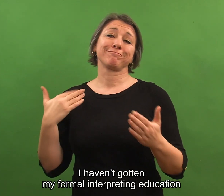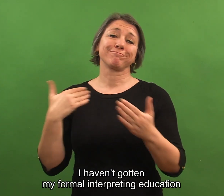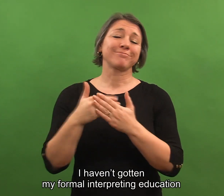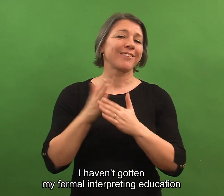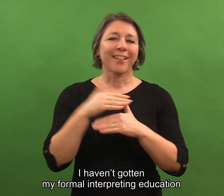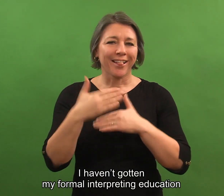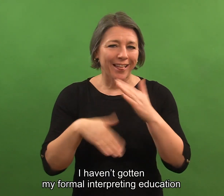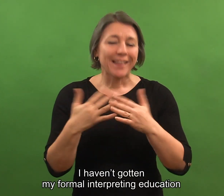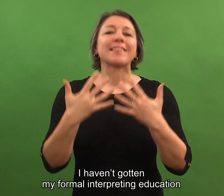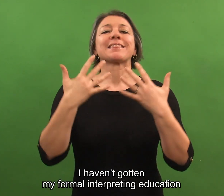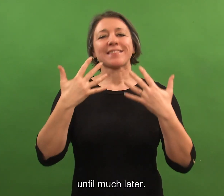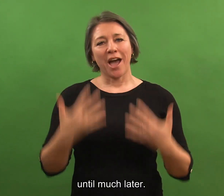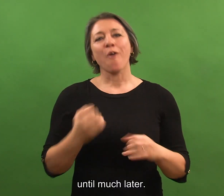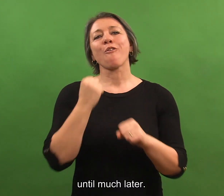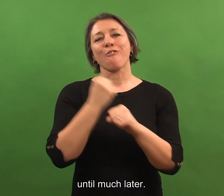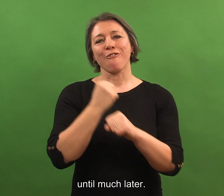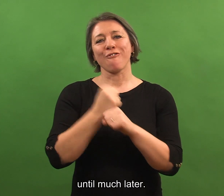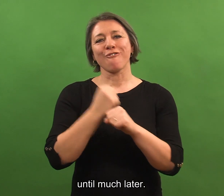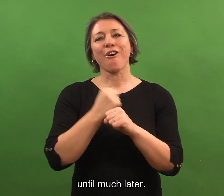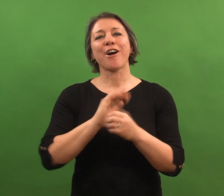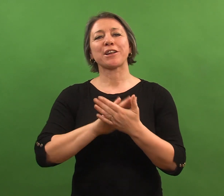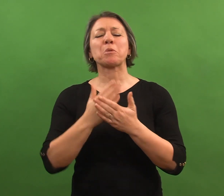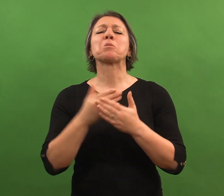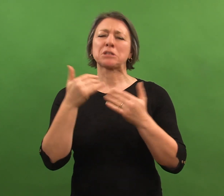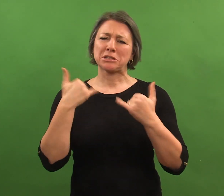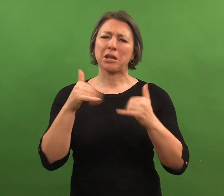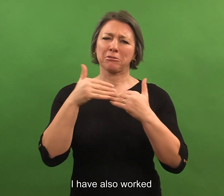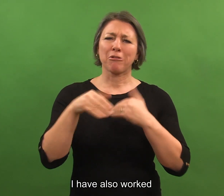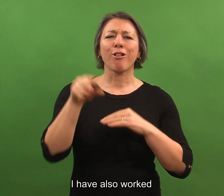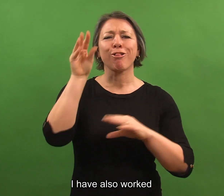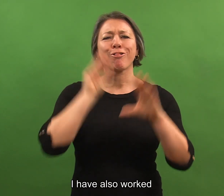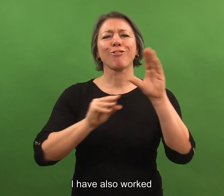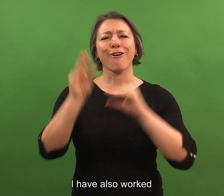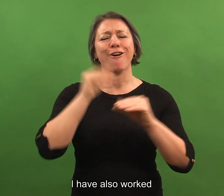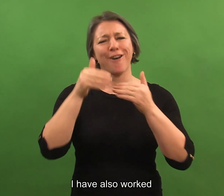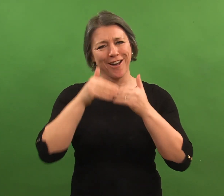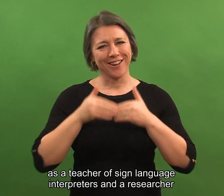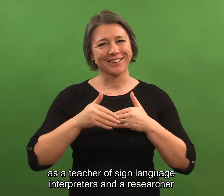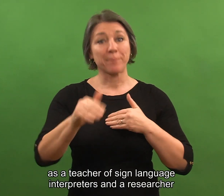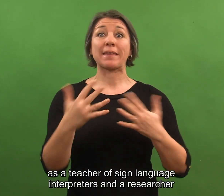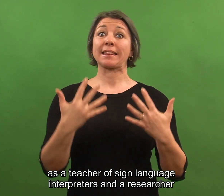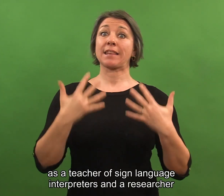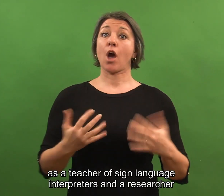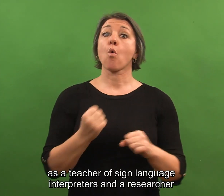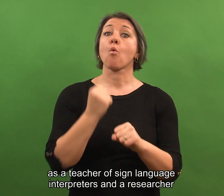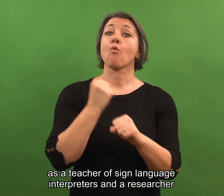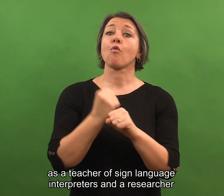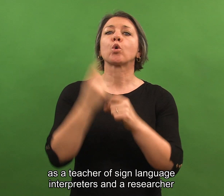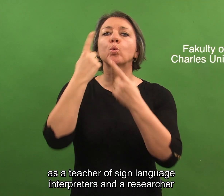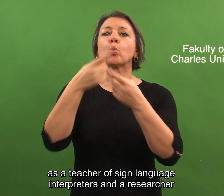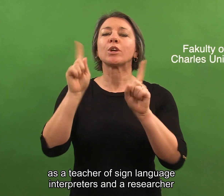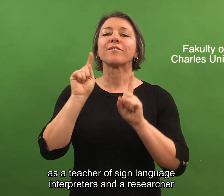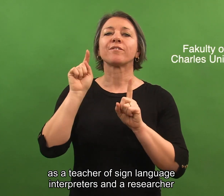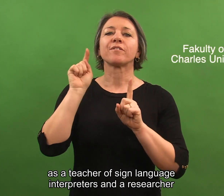de lengua de signos y empecé a trabajar desde hace mucho tiempo y así fue como aprendí la profesión. Yo me eduqué como